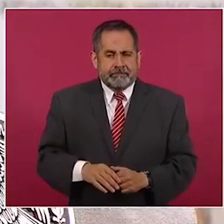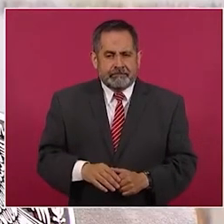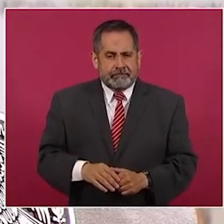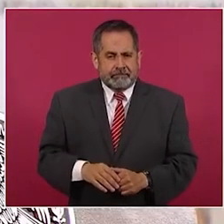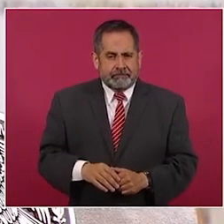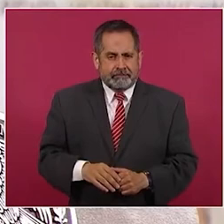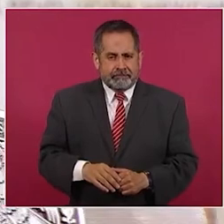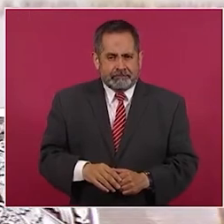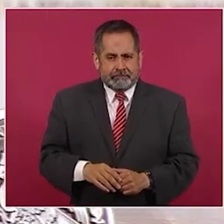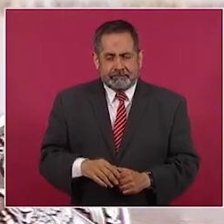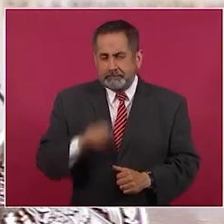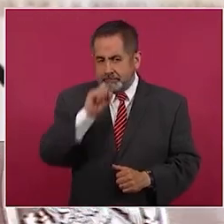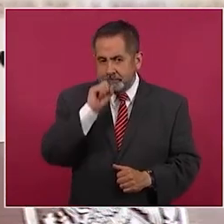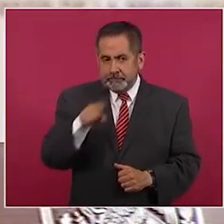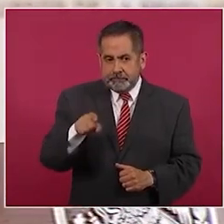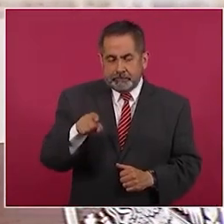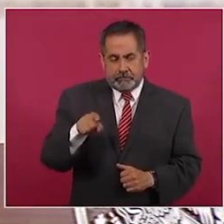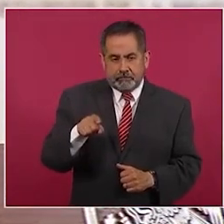Y